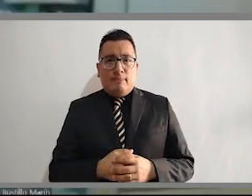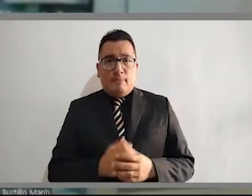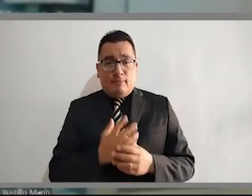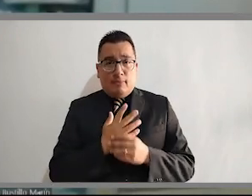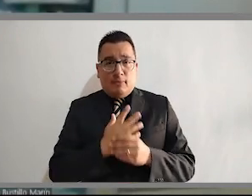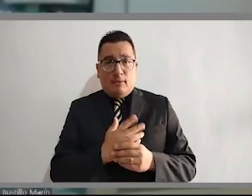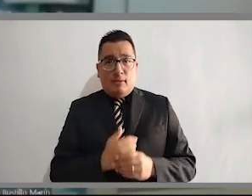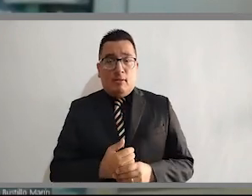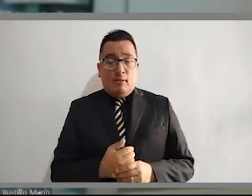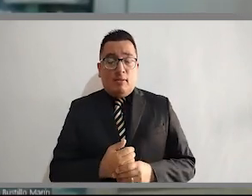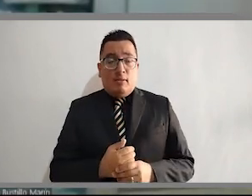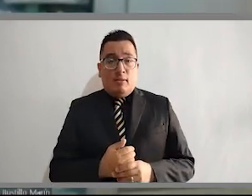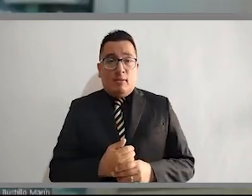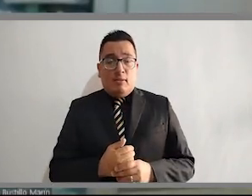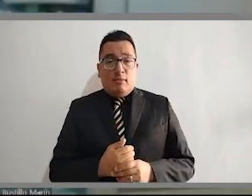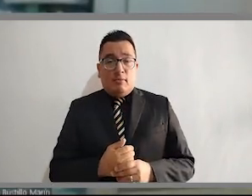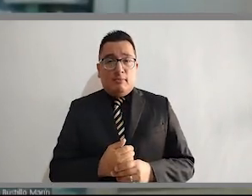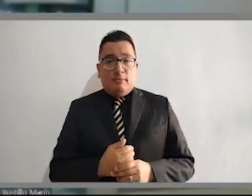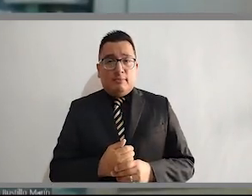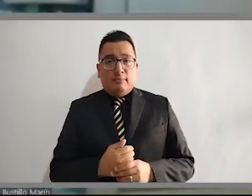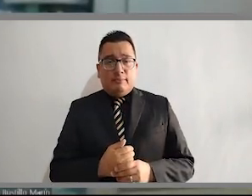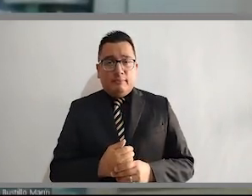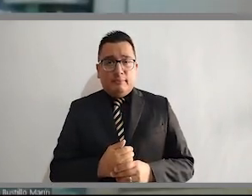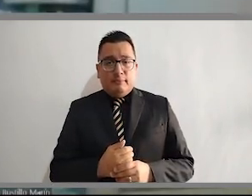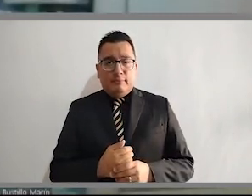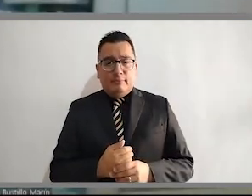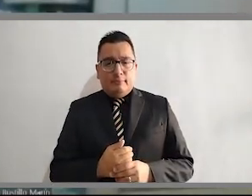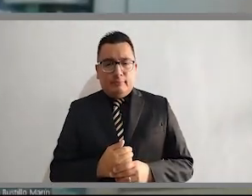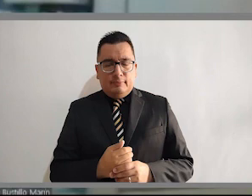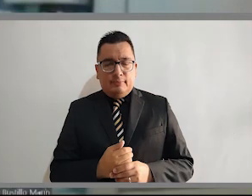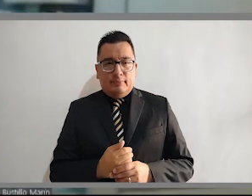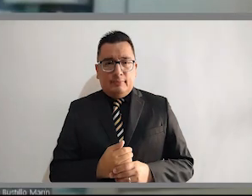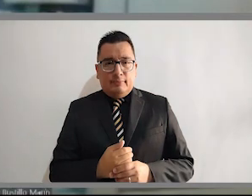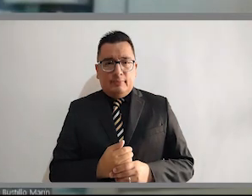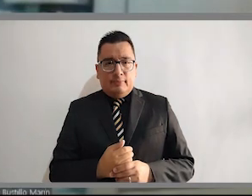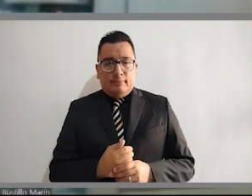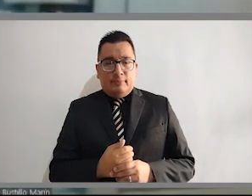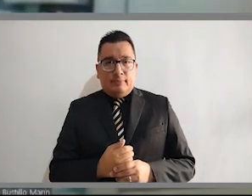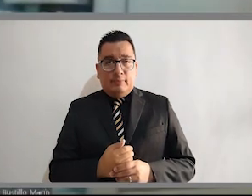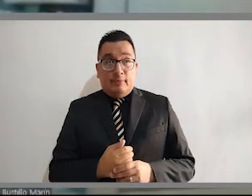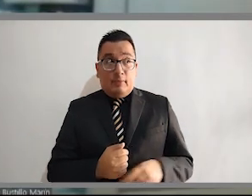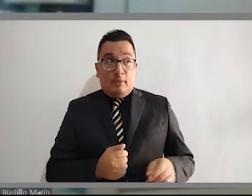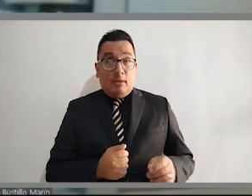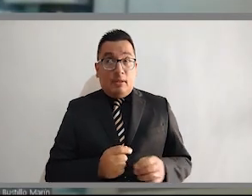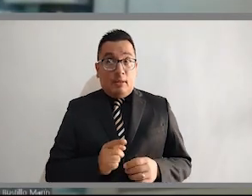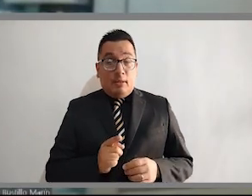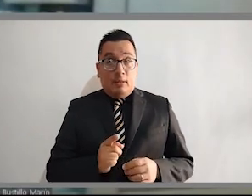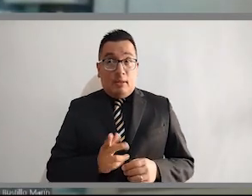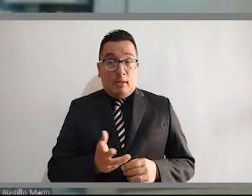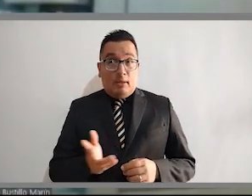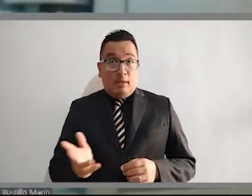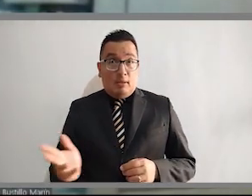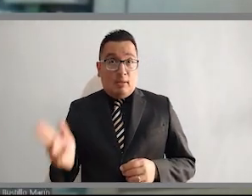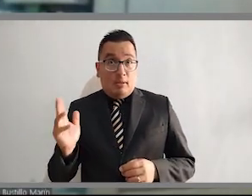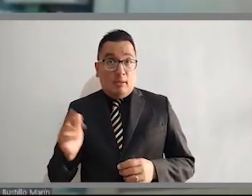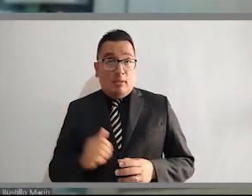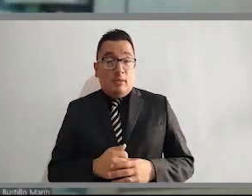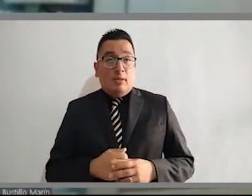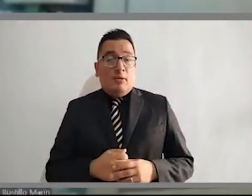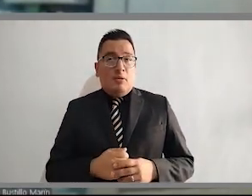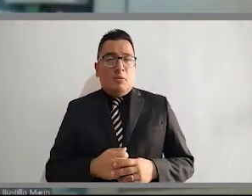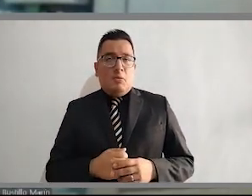de probar es el victimario. ¿Qué sucede aquí?